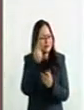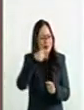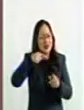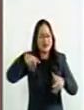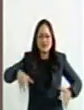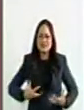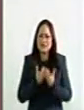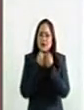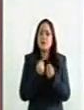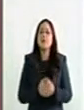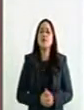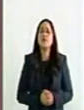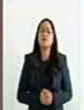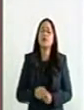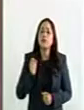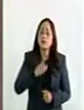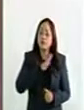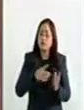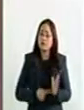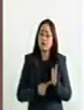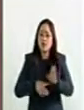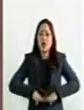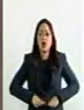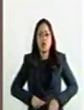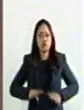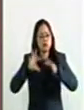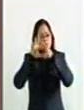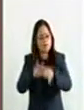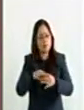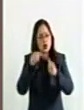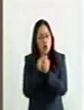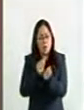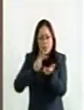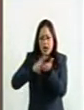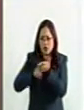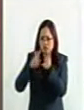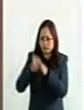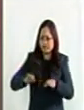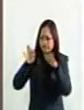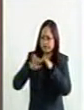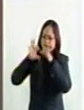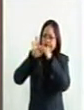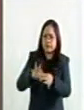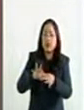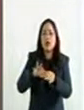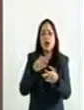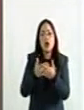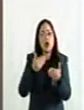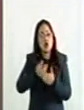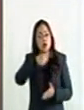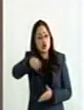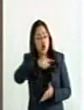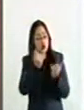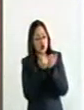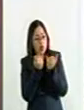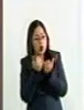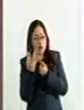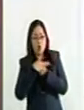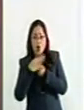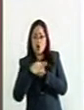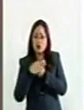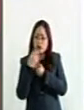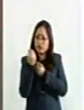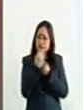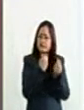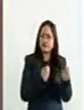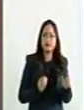sectores y manifestando una conducta acorde y congruente con sus principios y valores, aprobará este dictamen haciendo votos para